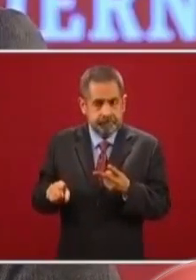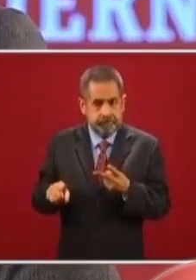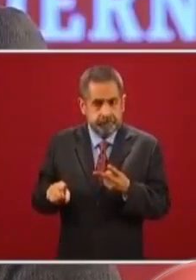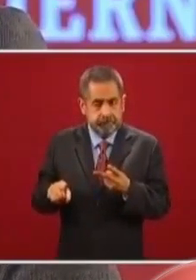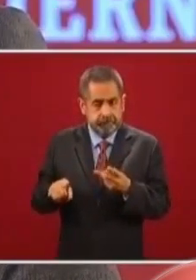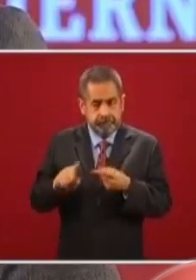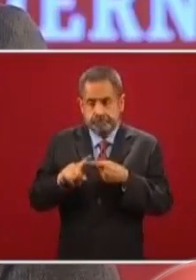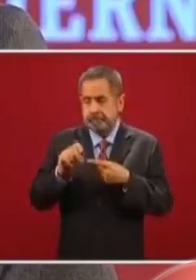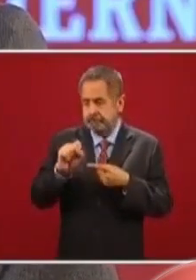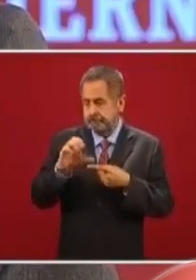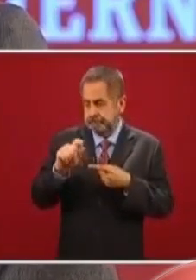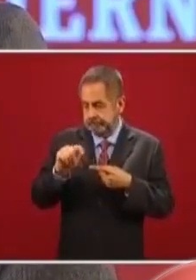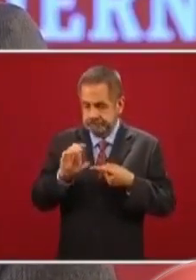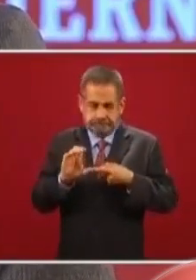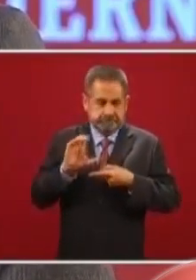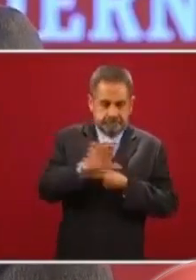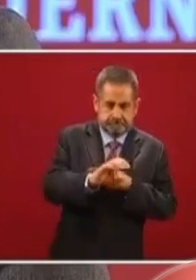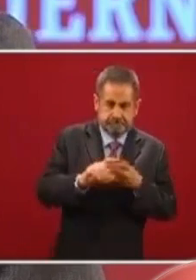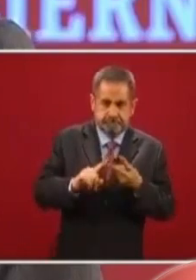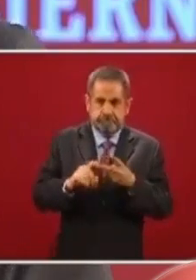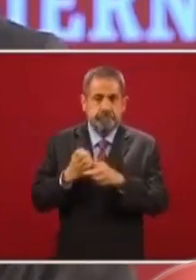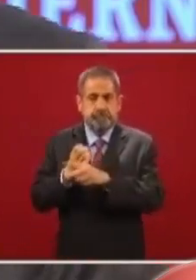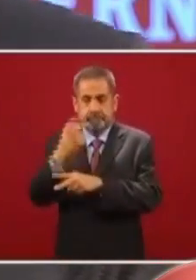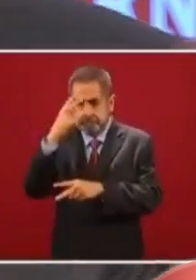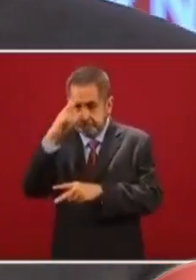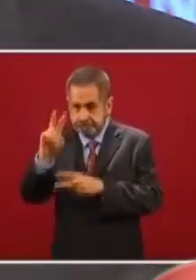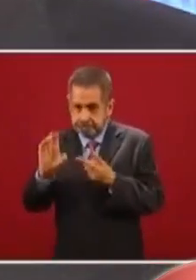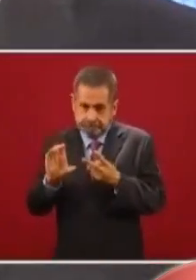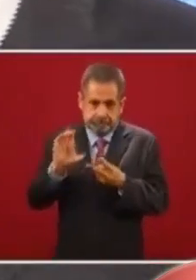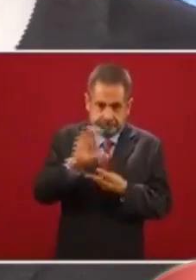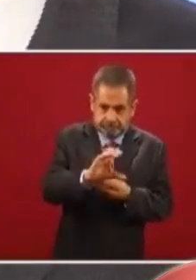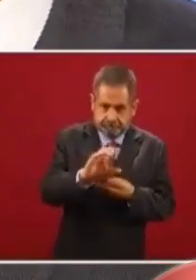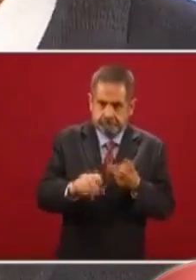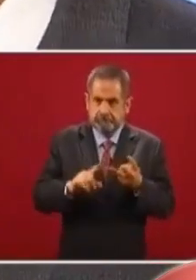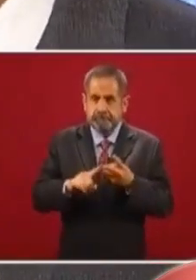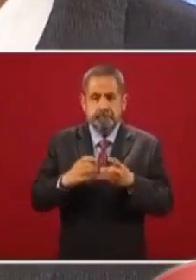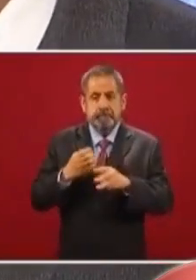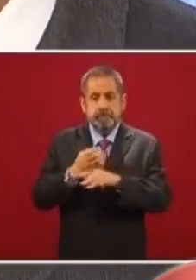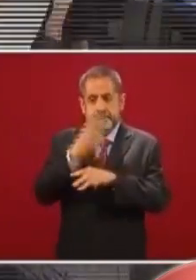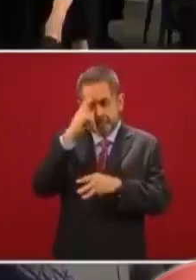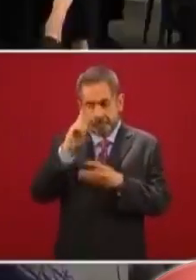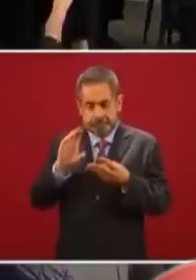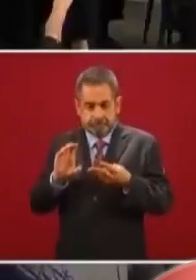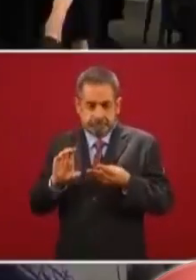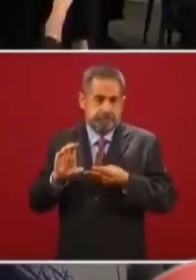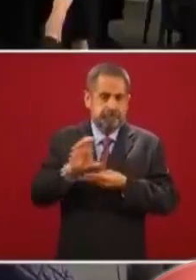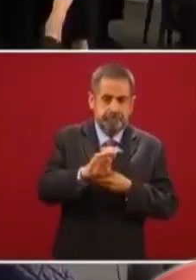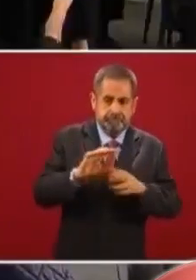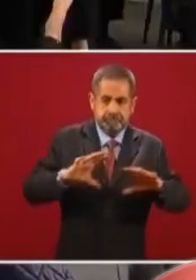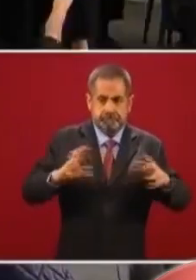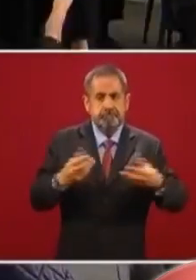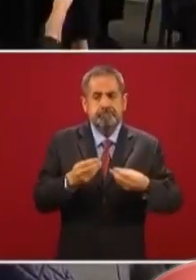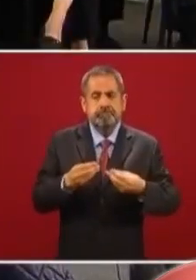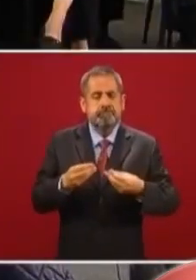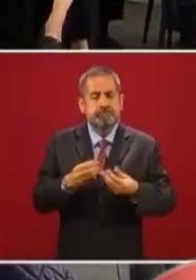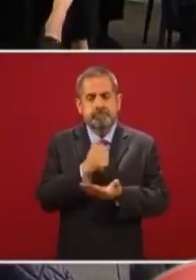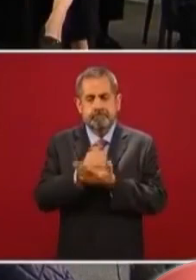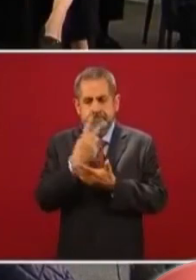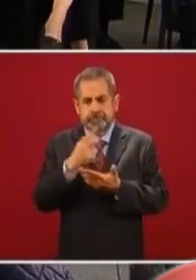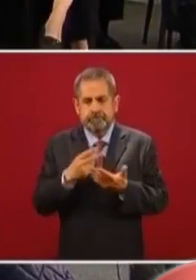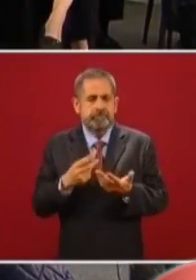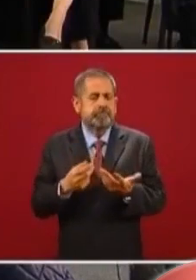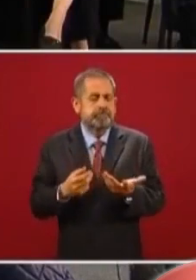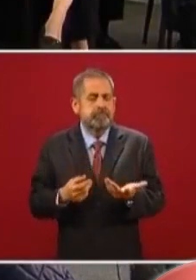de el Estado de México, de la Ciudad de México, y también lo que van a